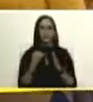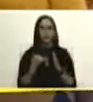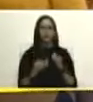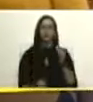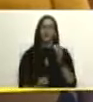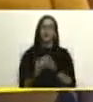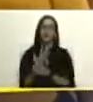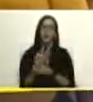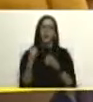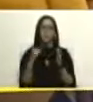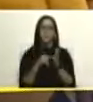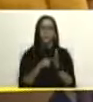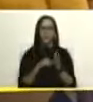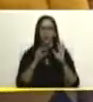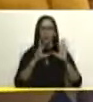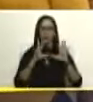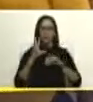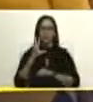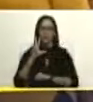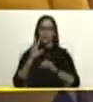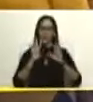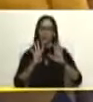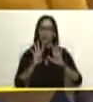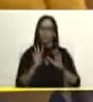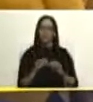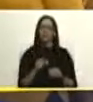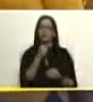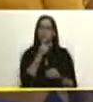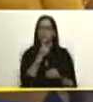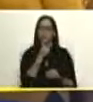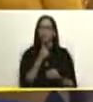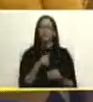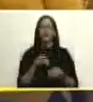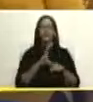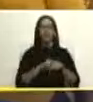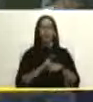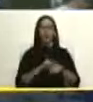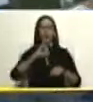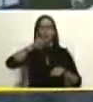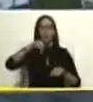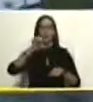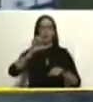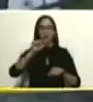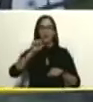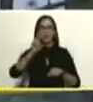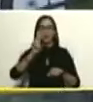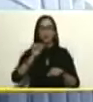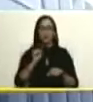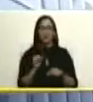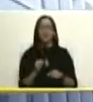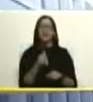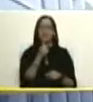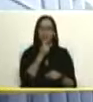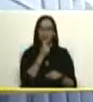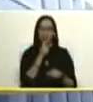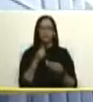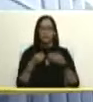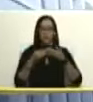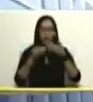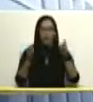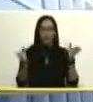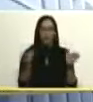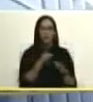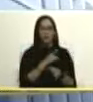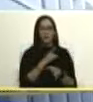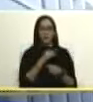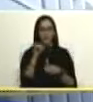fundada en 1839, fue nada más y nada menos que el doctor Jesús Enrique Lozada, quien reabrió la